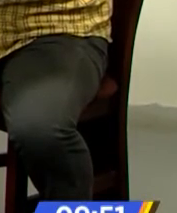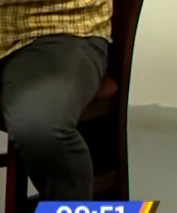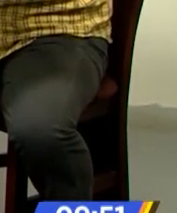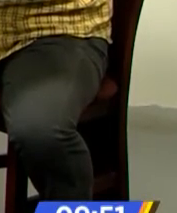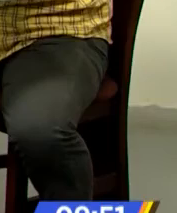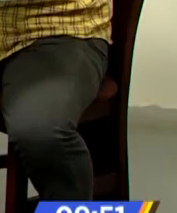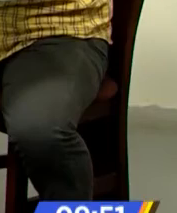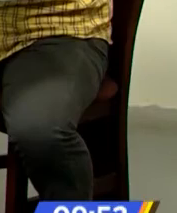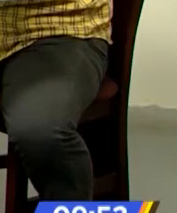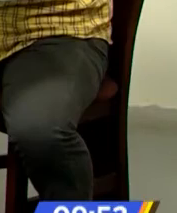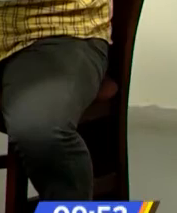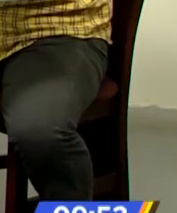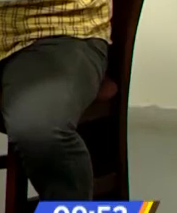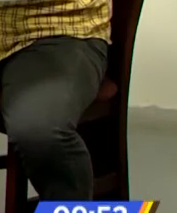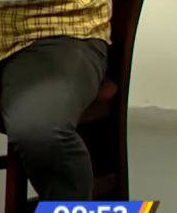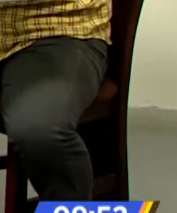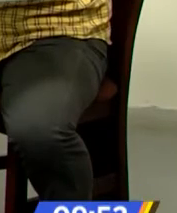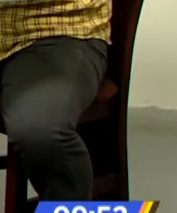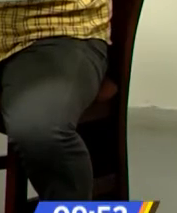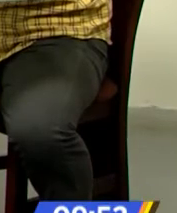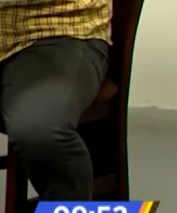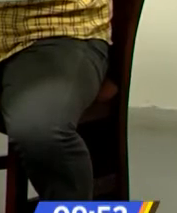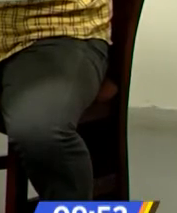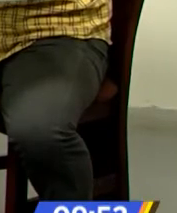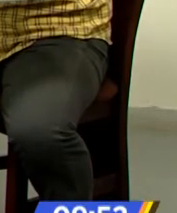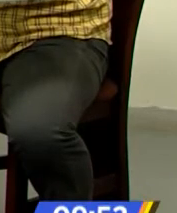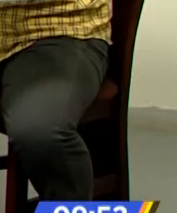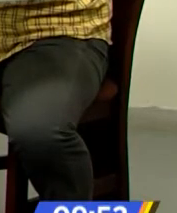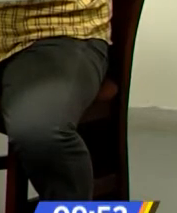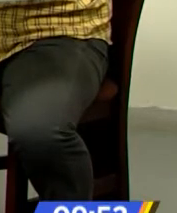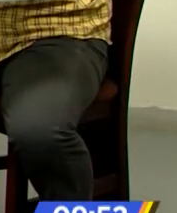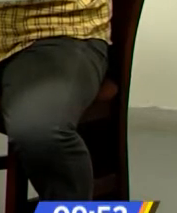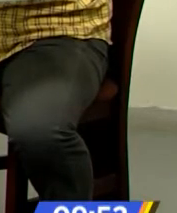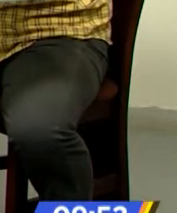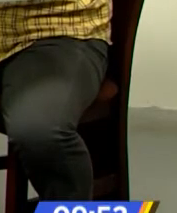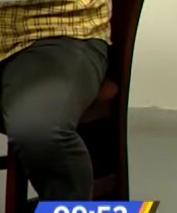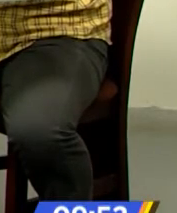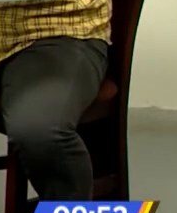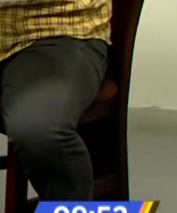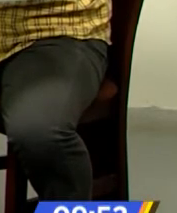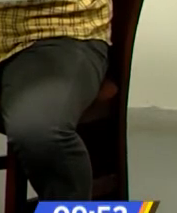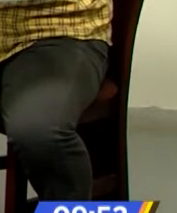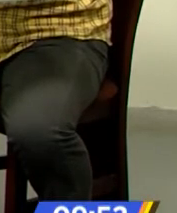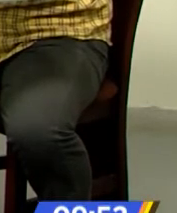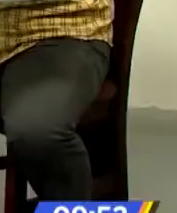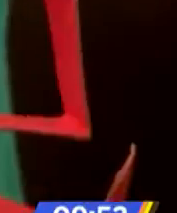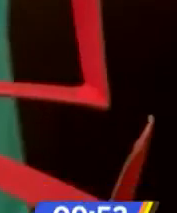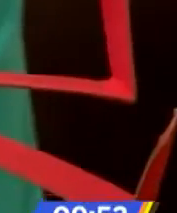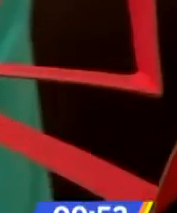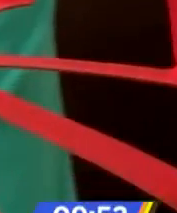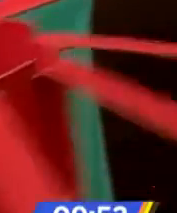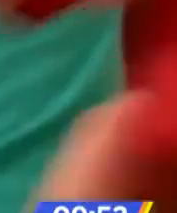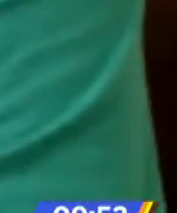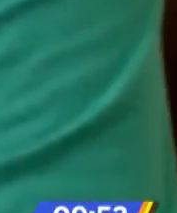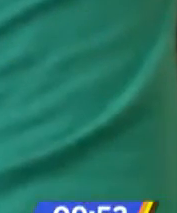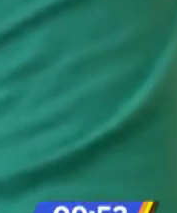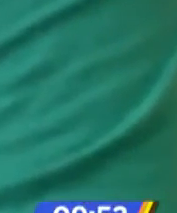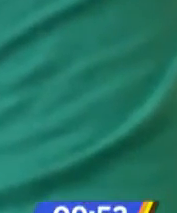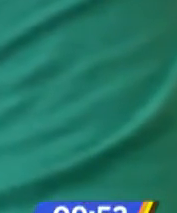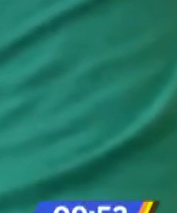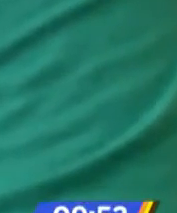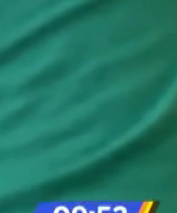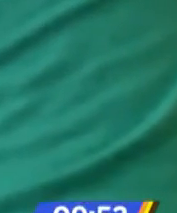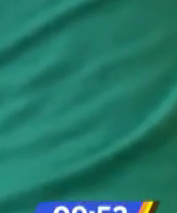doblamos de intercalados. Ajá. Cortamos los que nos quedaron arriba. Arriba, vamos, ajá, a ver si nos pueden enfocar, tal vez. Exactamente, ahí